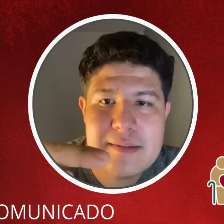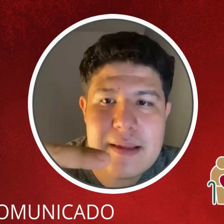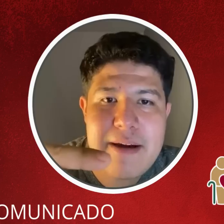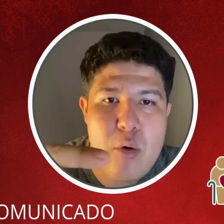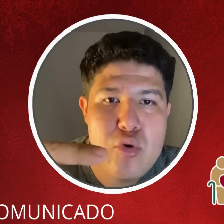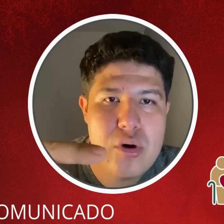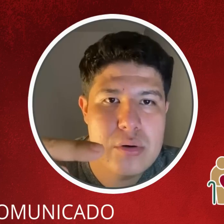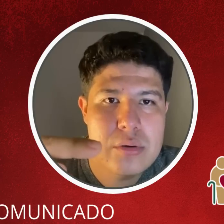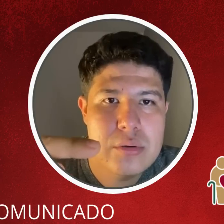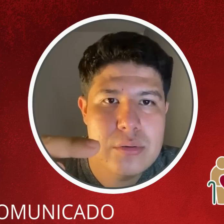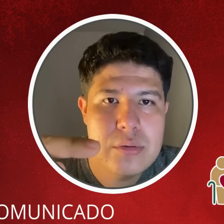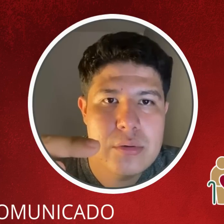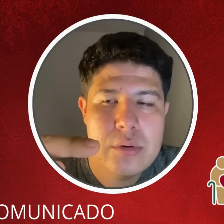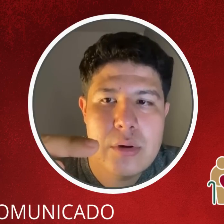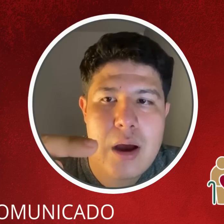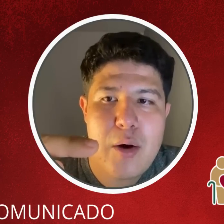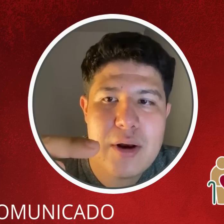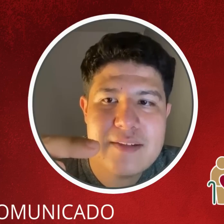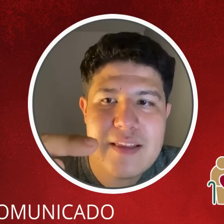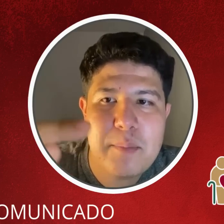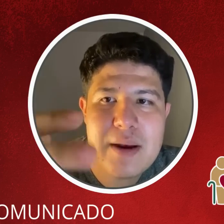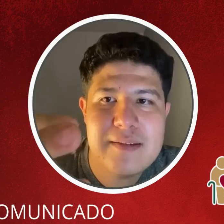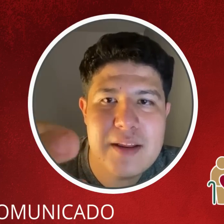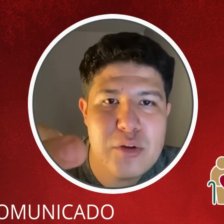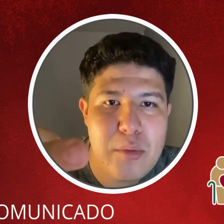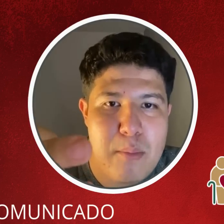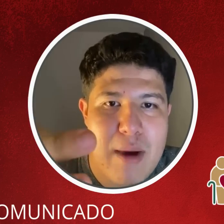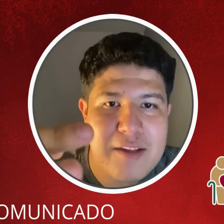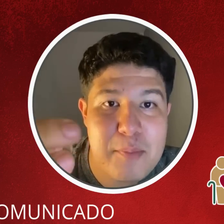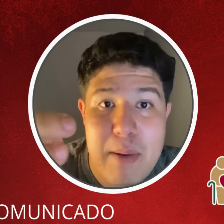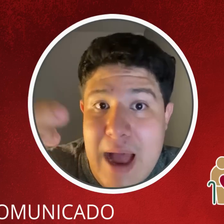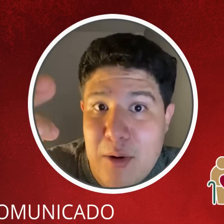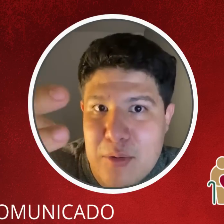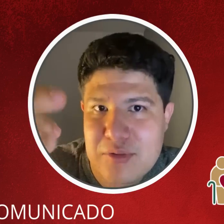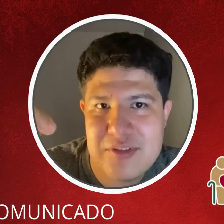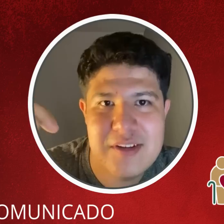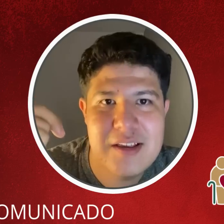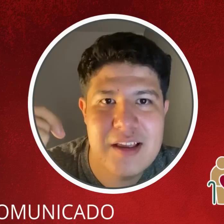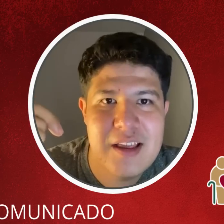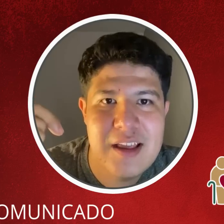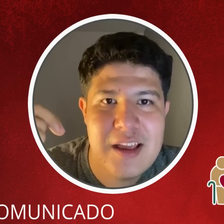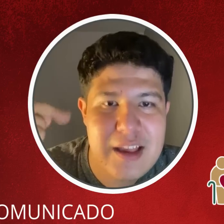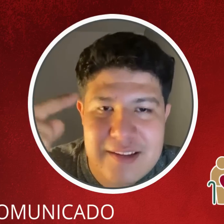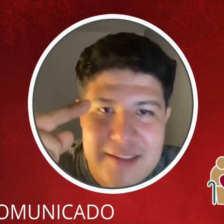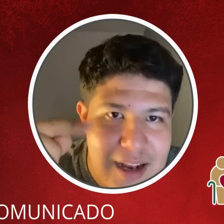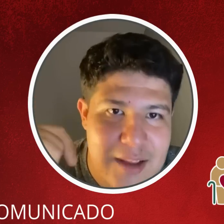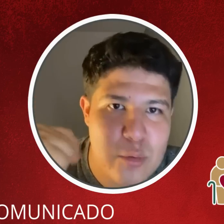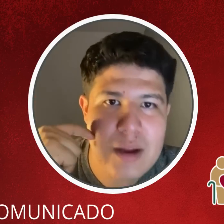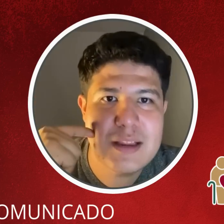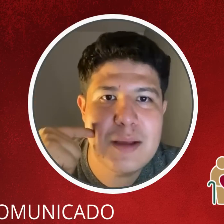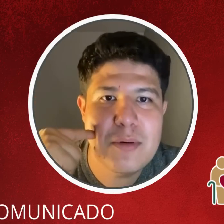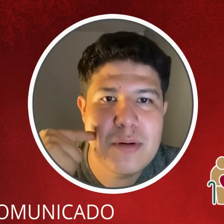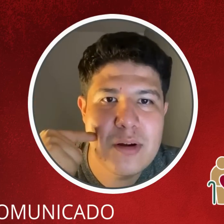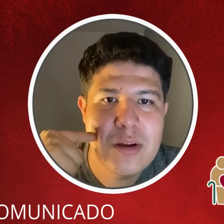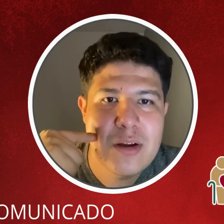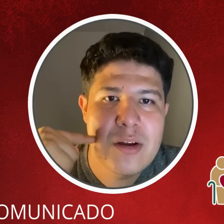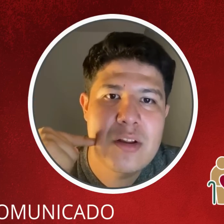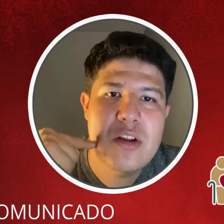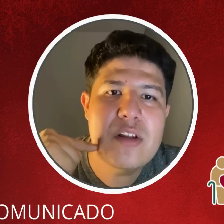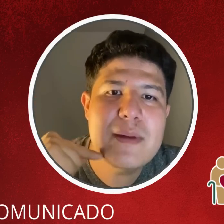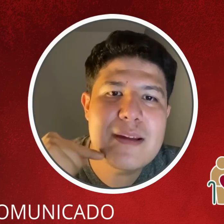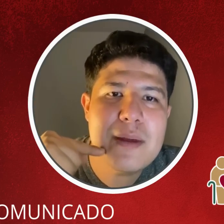antes nada más estaba uno, ahora están apareciendo más pagos, ese es el retroactivo,